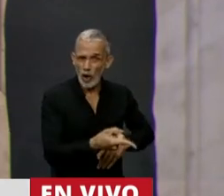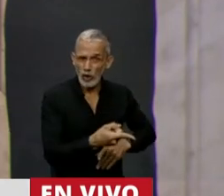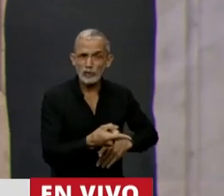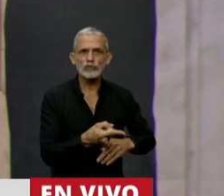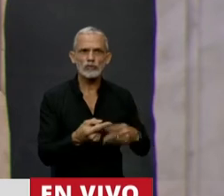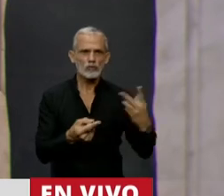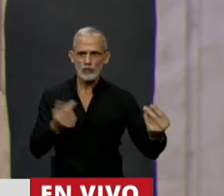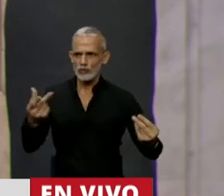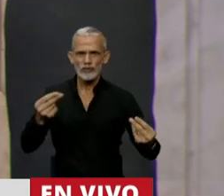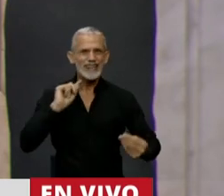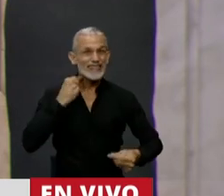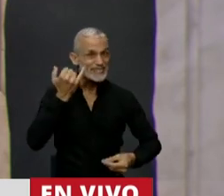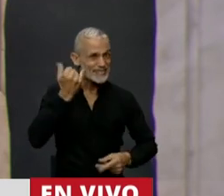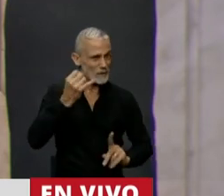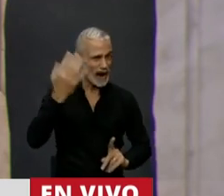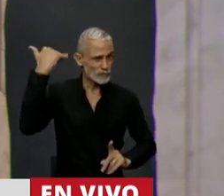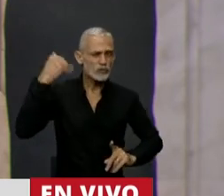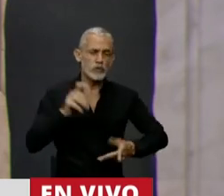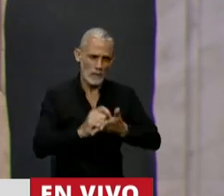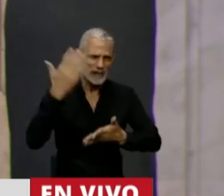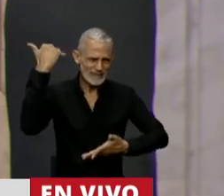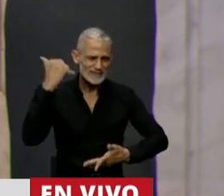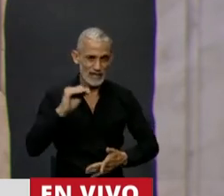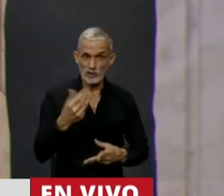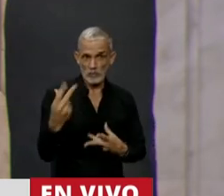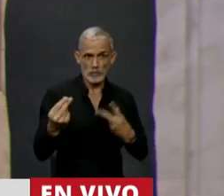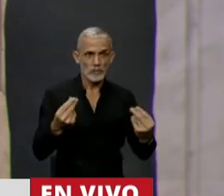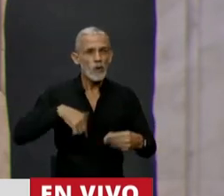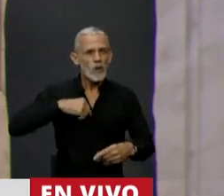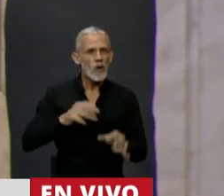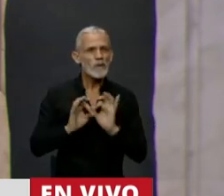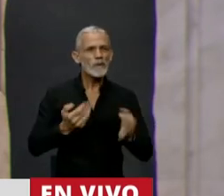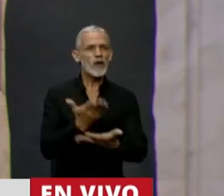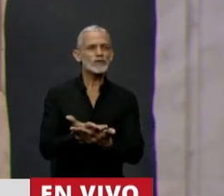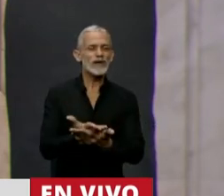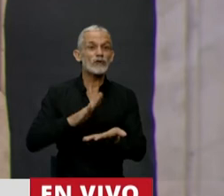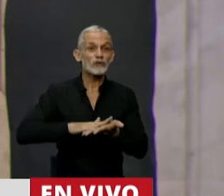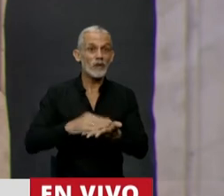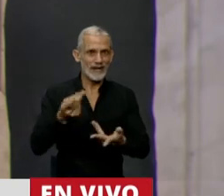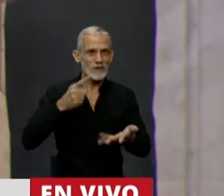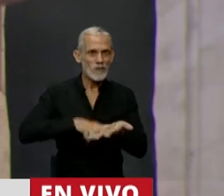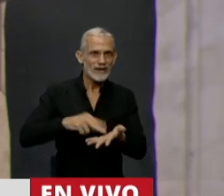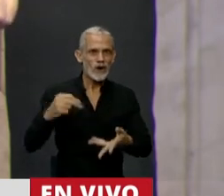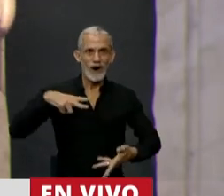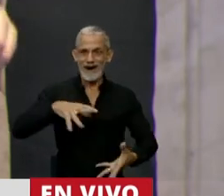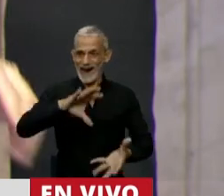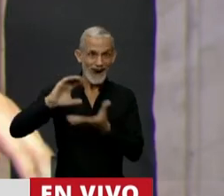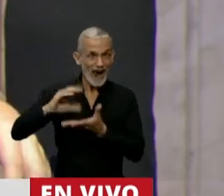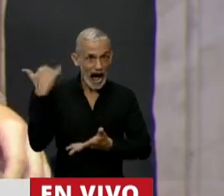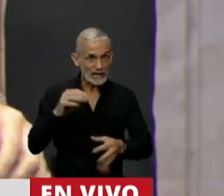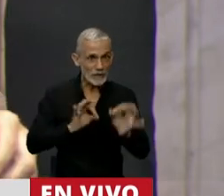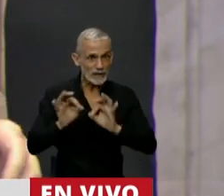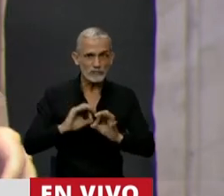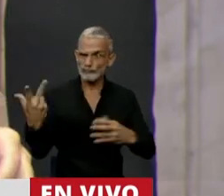el 13 de mayo, hace varios meses, nuestro proyecto de impuesto a las grandes fortunas en este Congreso, en este